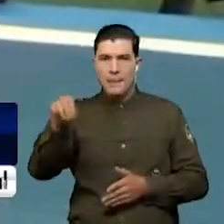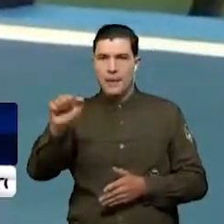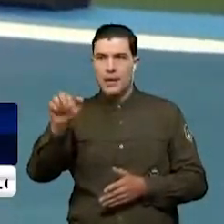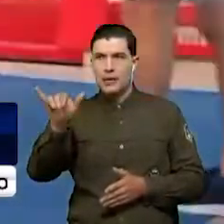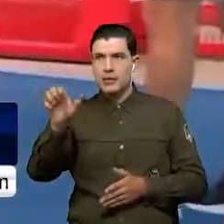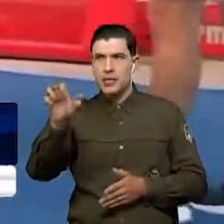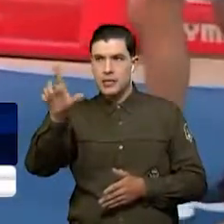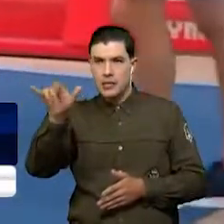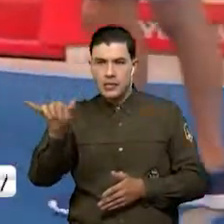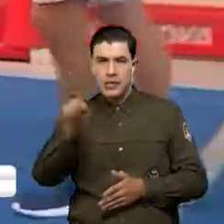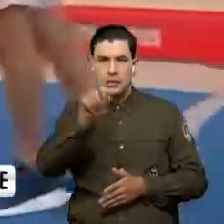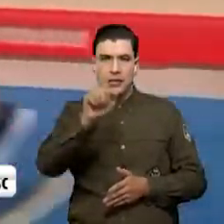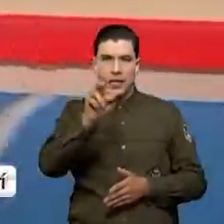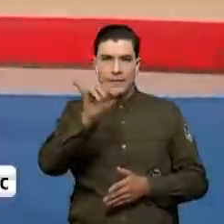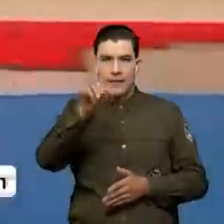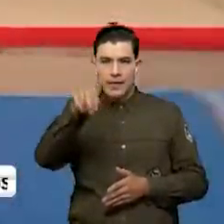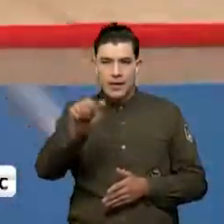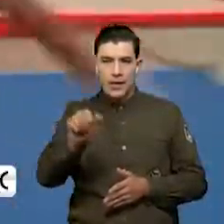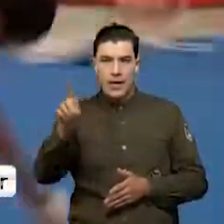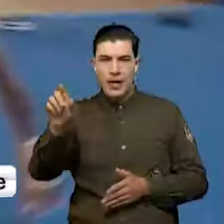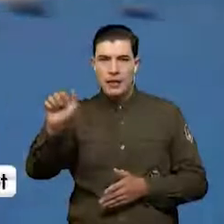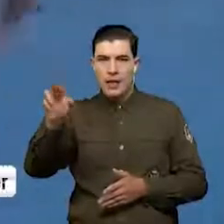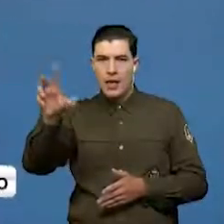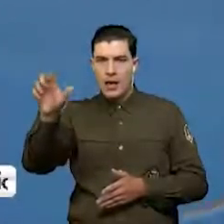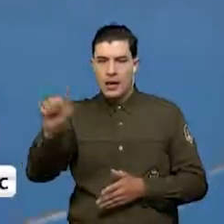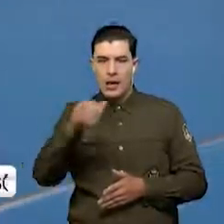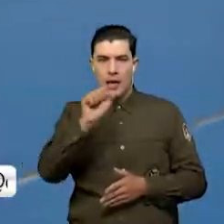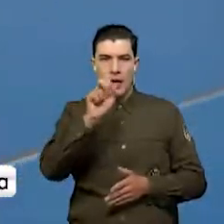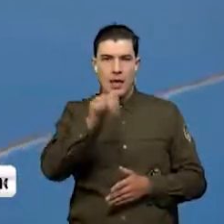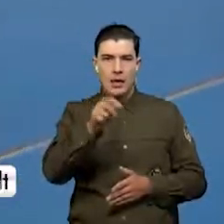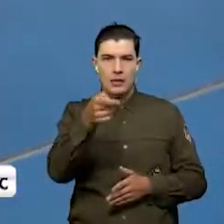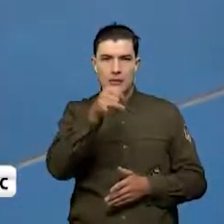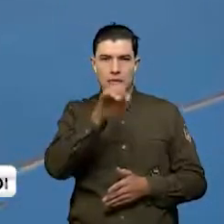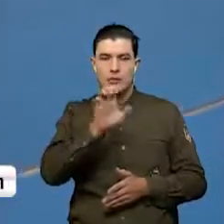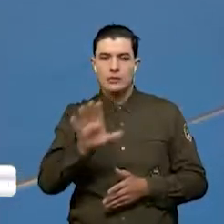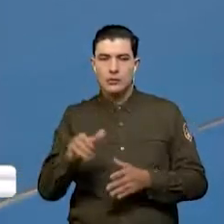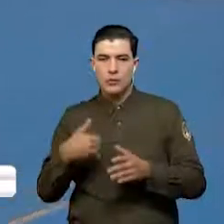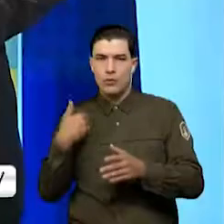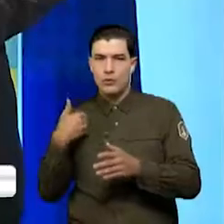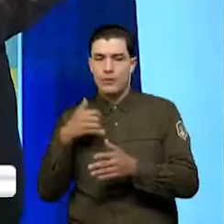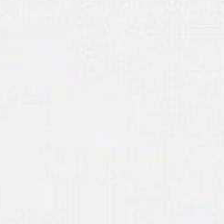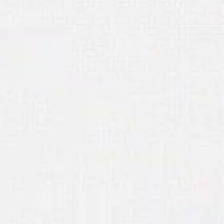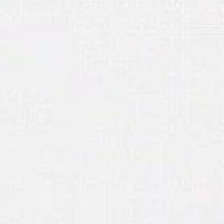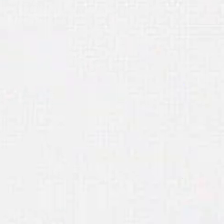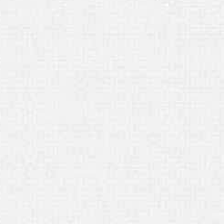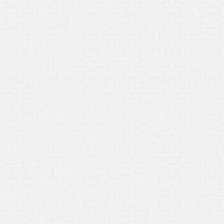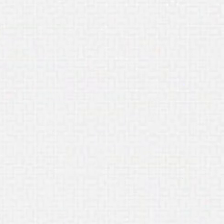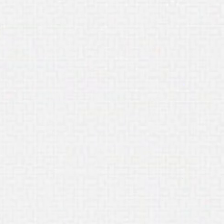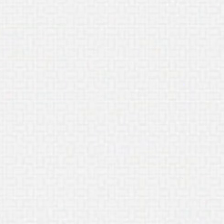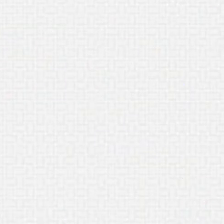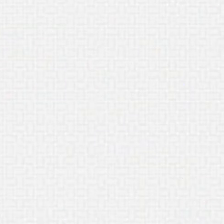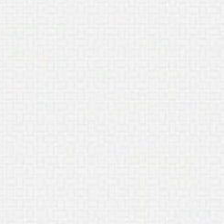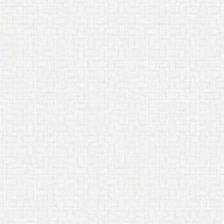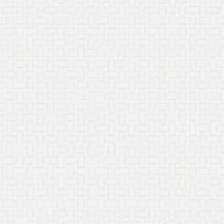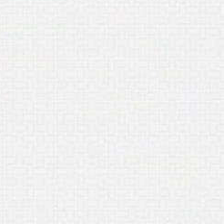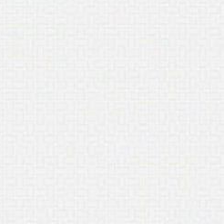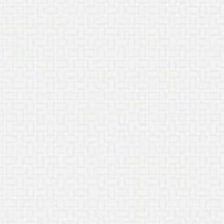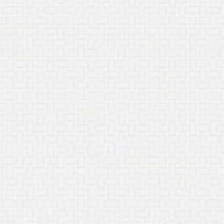sabrina cortes d madrid- y angie paola garcía lo harán en categoría juvenil ganando